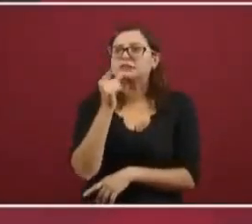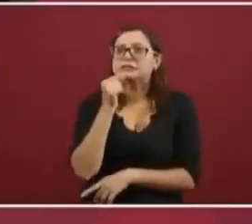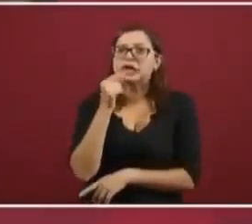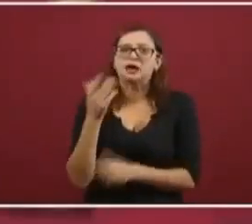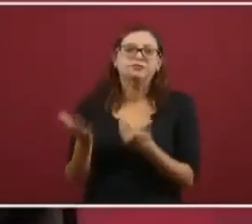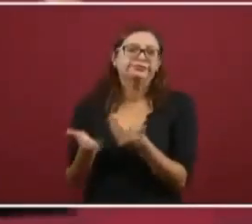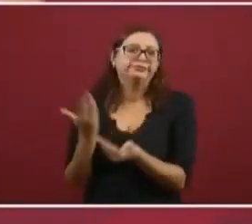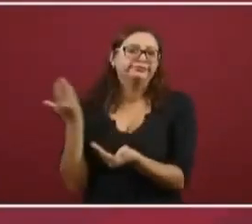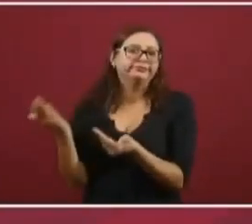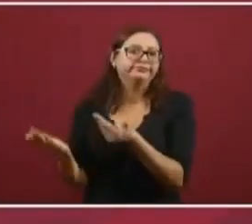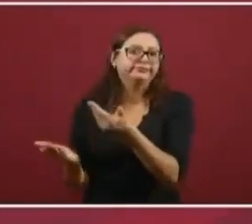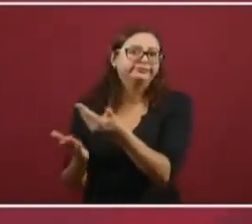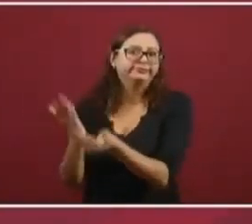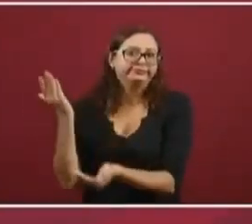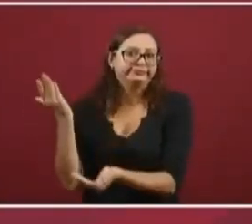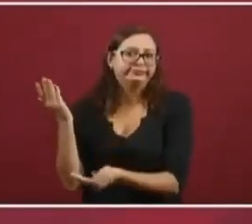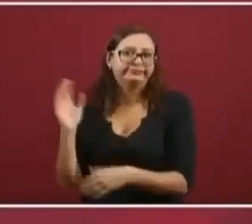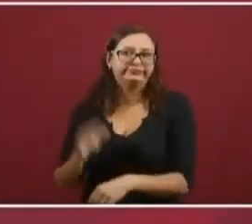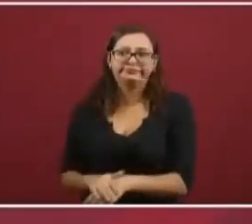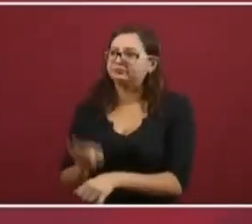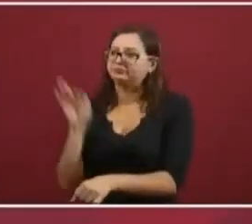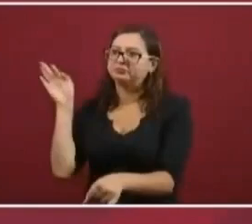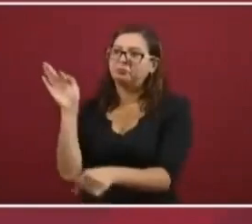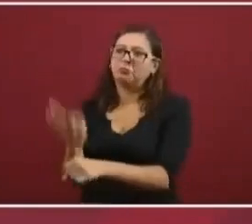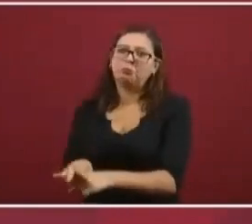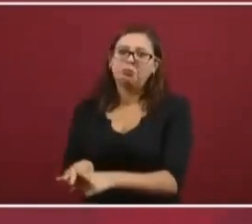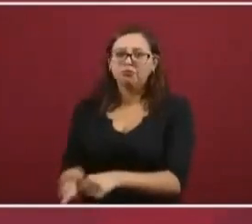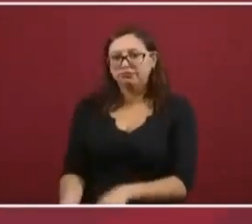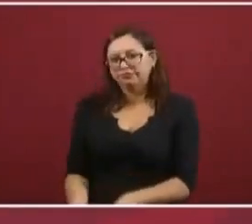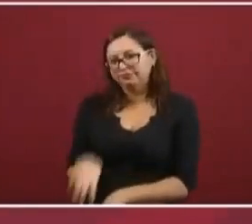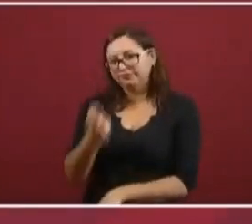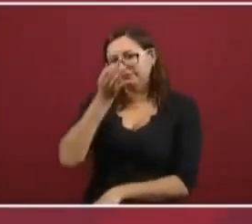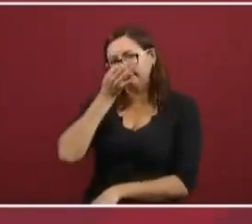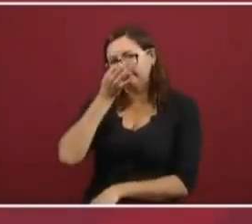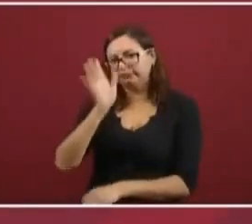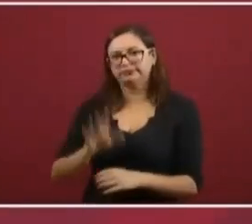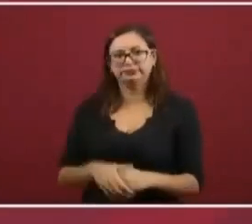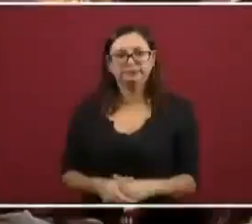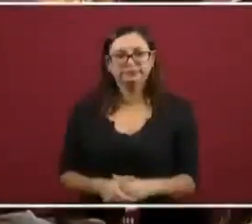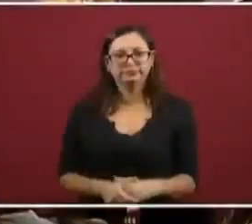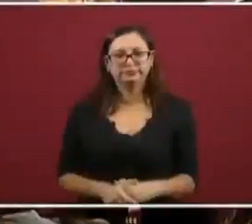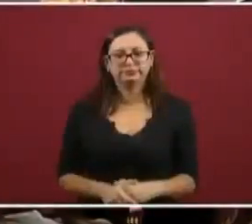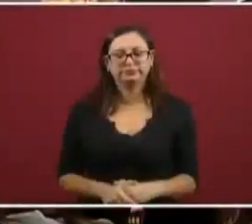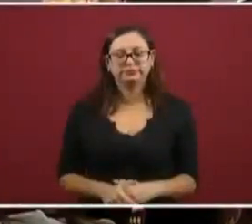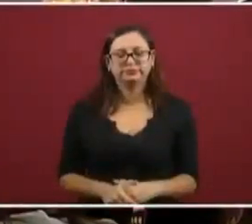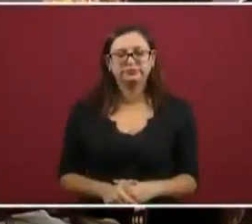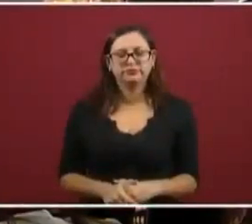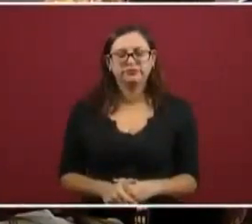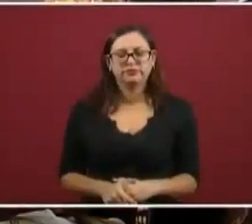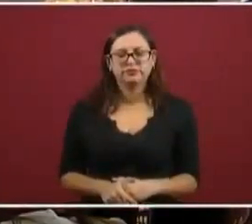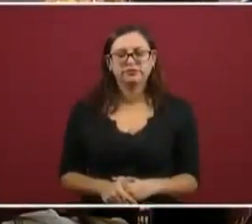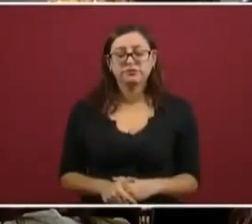garantizar la seguridad del pueblo de los ciudadanos